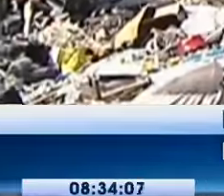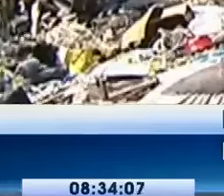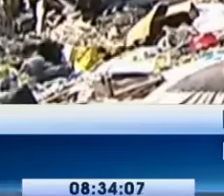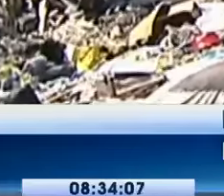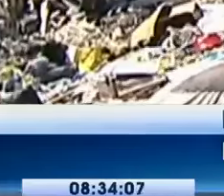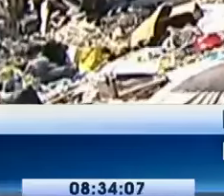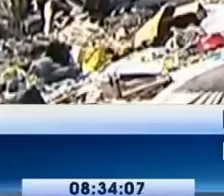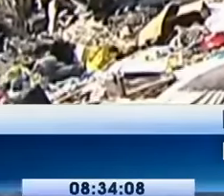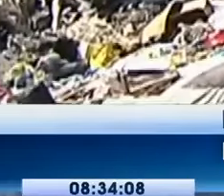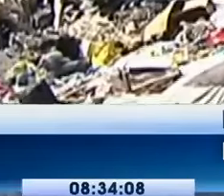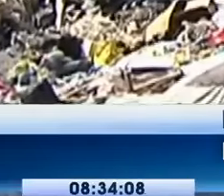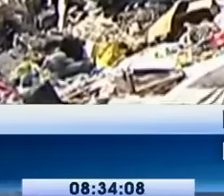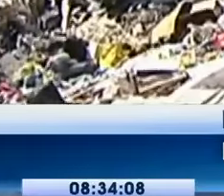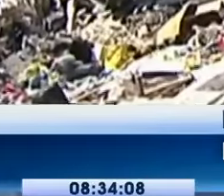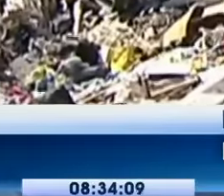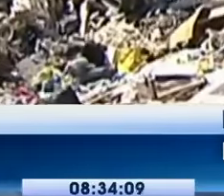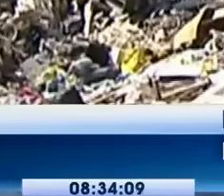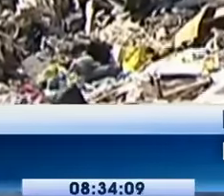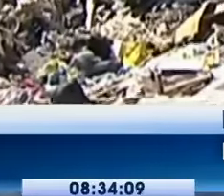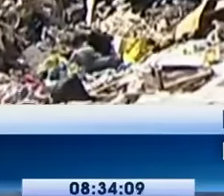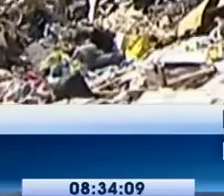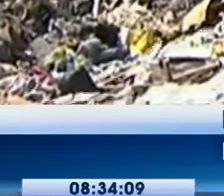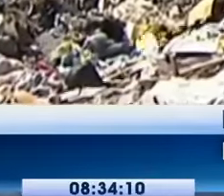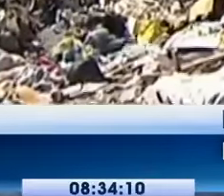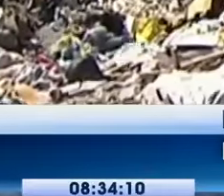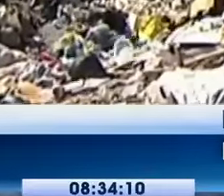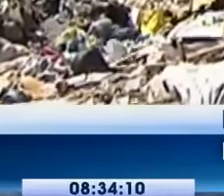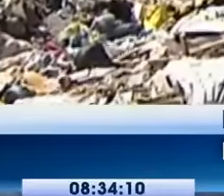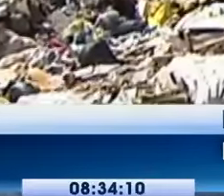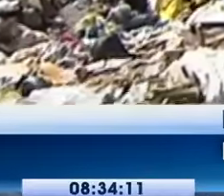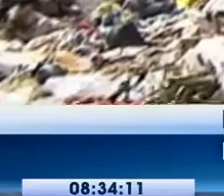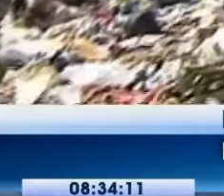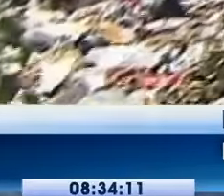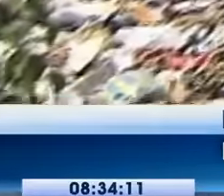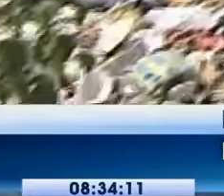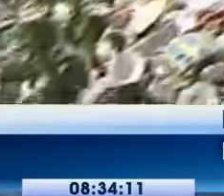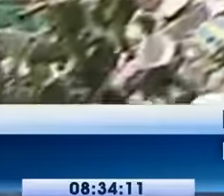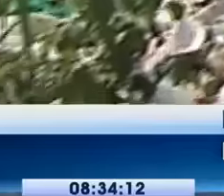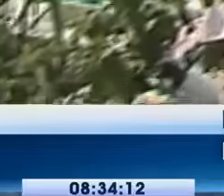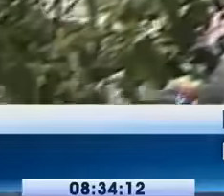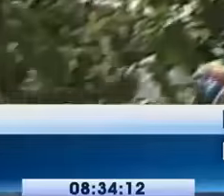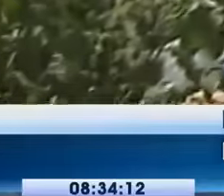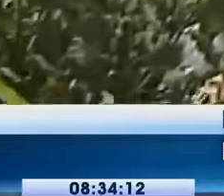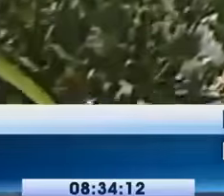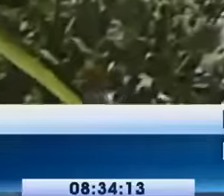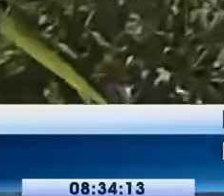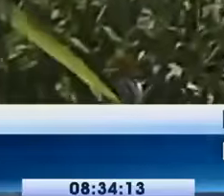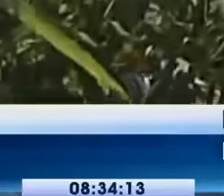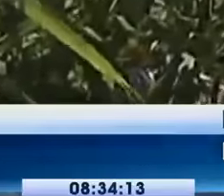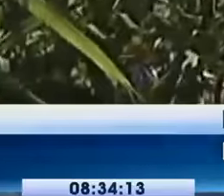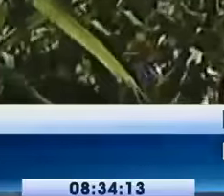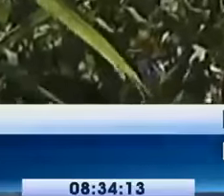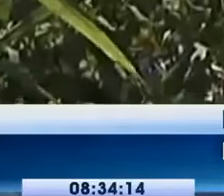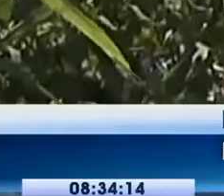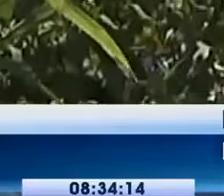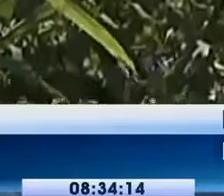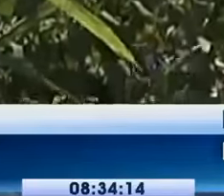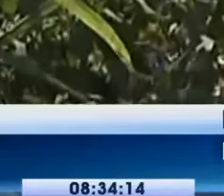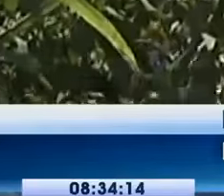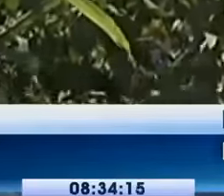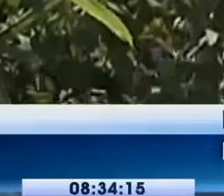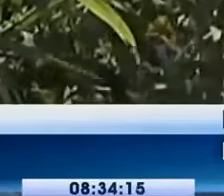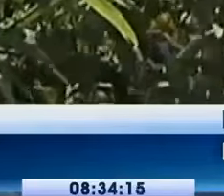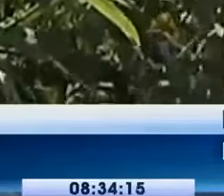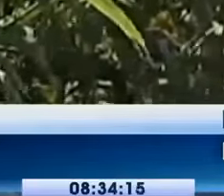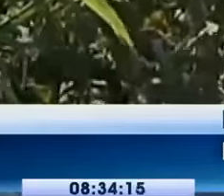porque esperaríamos la solución definitiva, que sería pues que venga el municipio con la pala mecánica y posteriormente el respeto a los ciudadanos para que no boten